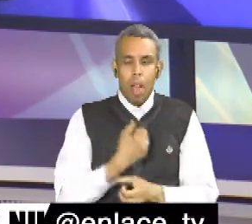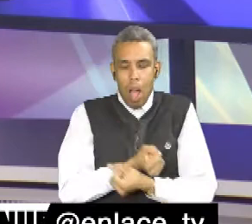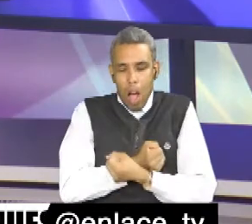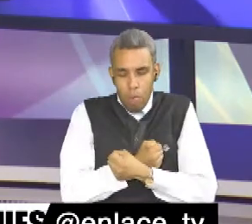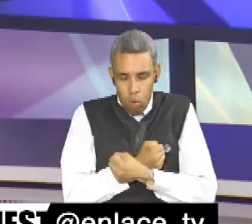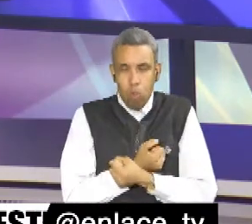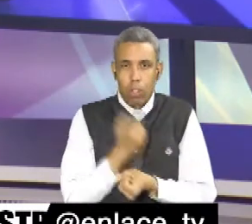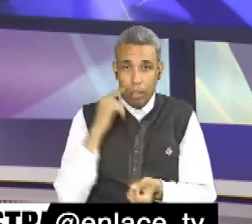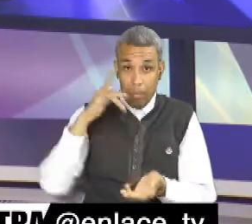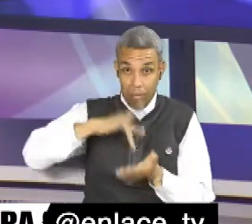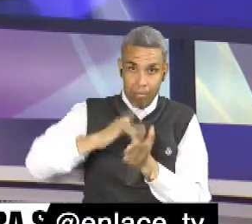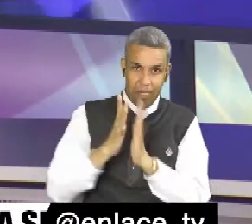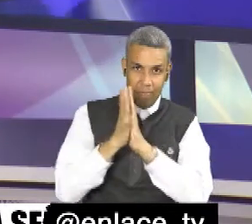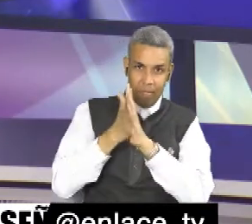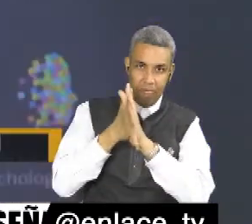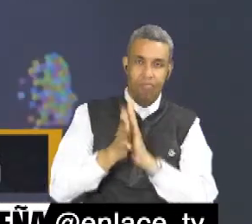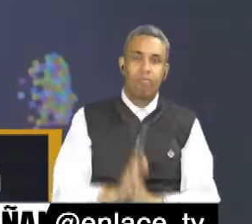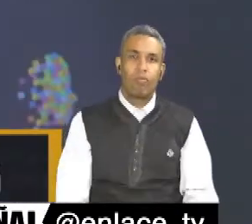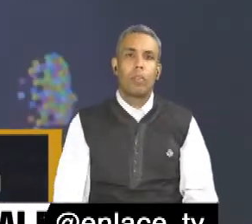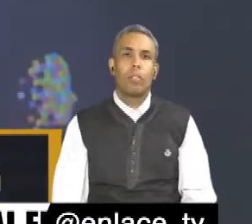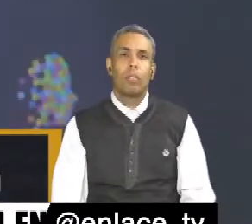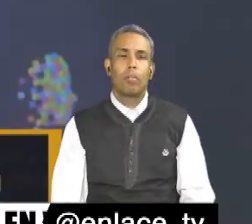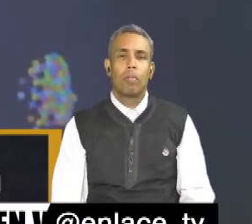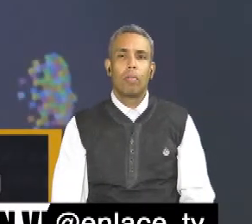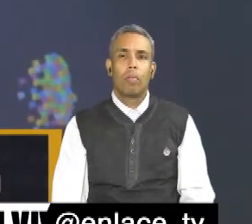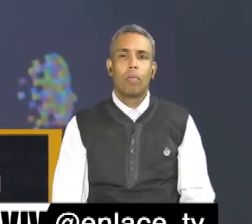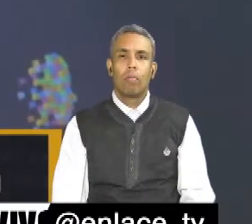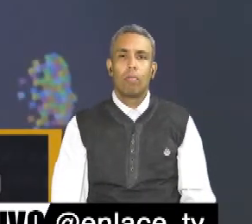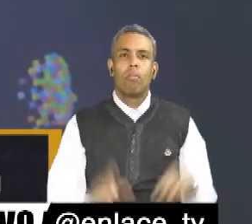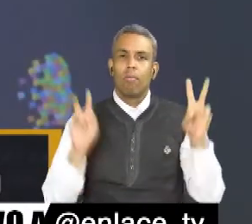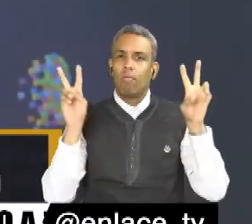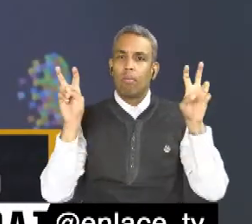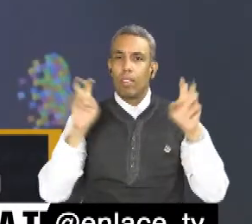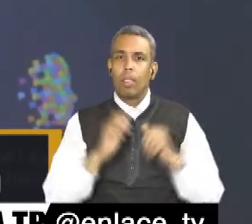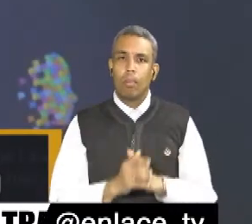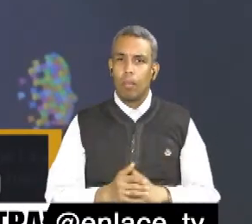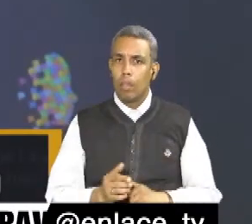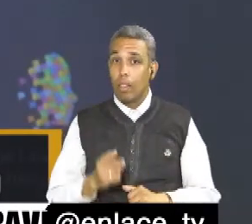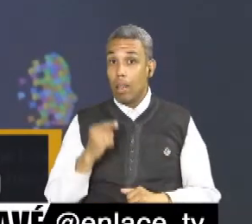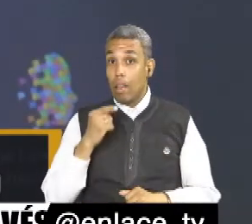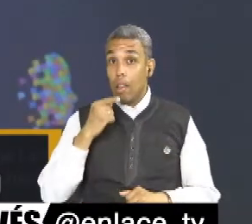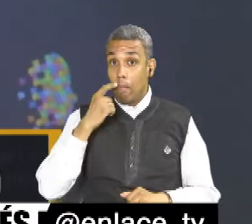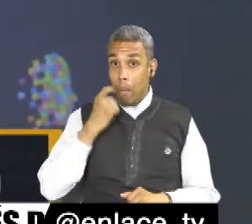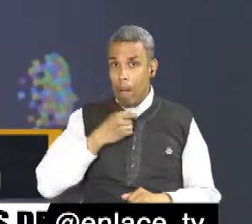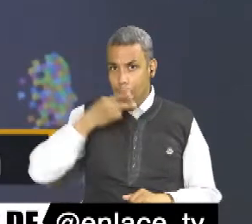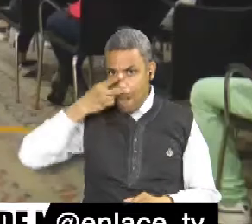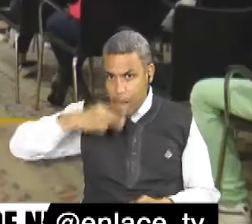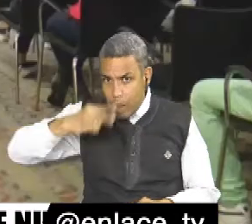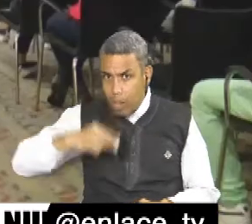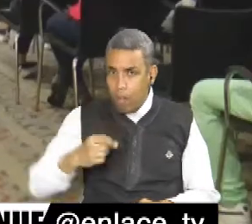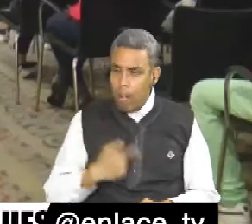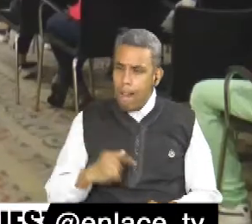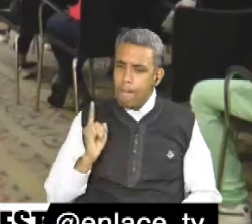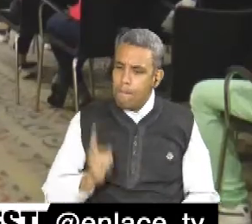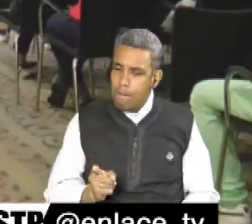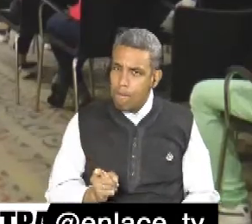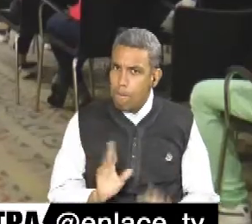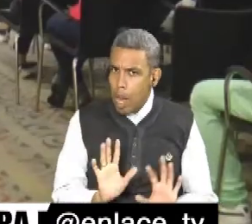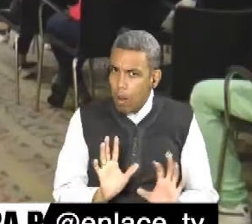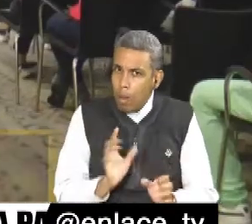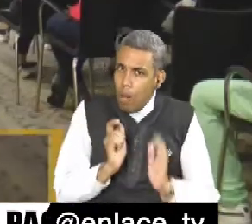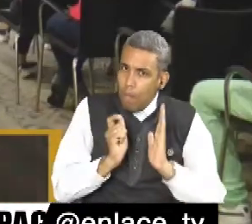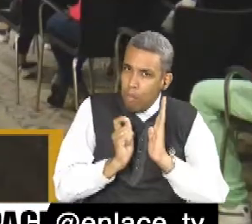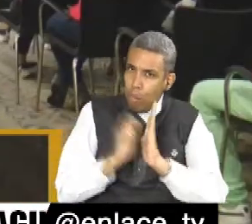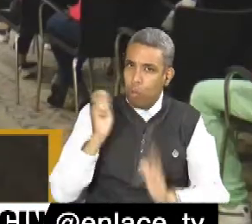Mis Chiquilines. Disciplina con amor es el nombre de la conferencia que el Liceo Infantil Mis Chiquilines tuvo con la magíster en